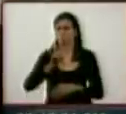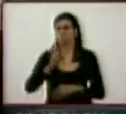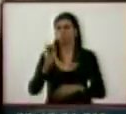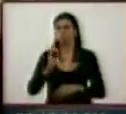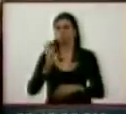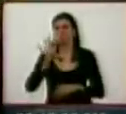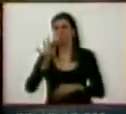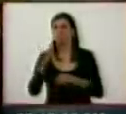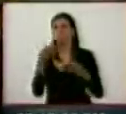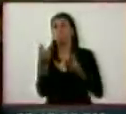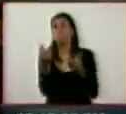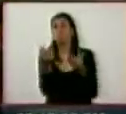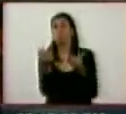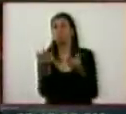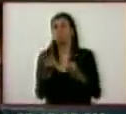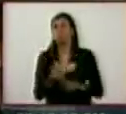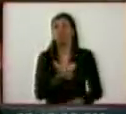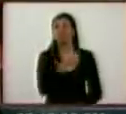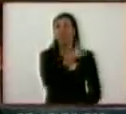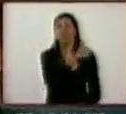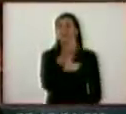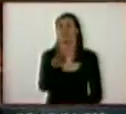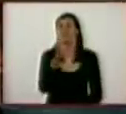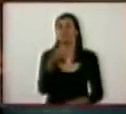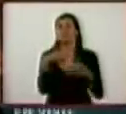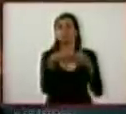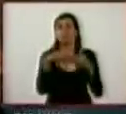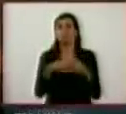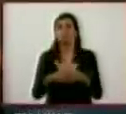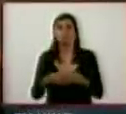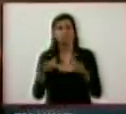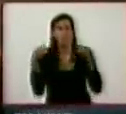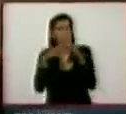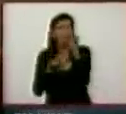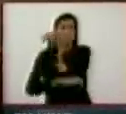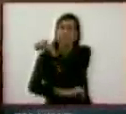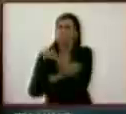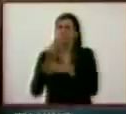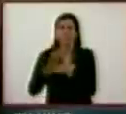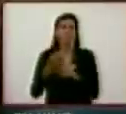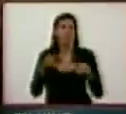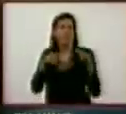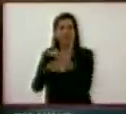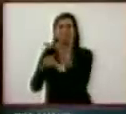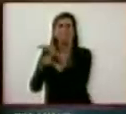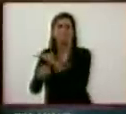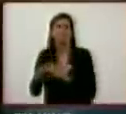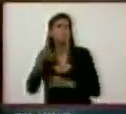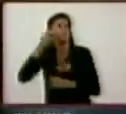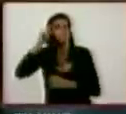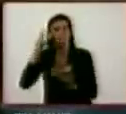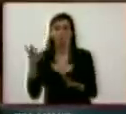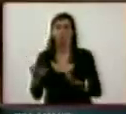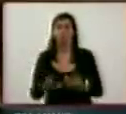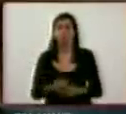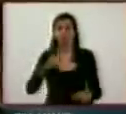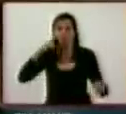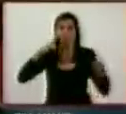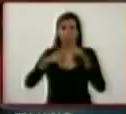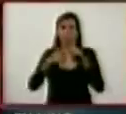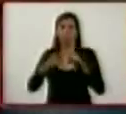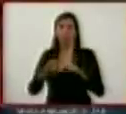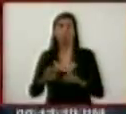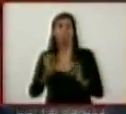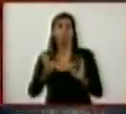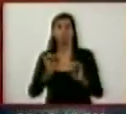4, 5 bolívares por dólar. Las mafias que penetran todo han sido detectadas a tiempo en esta